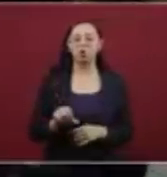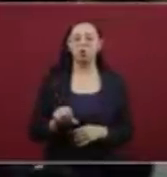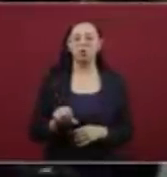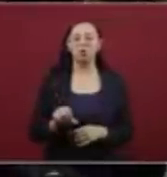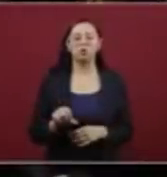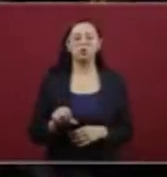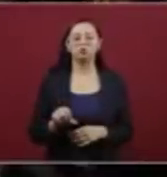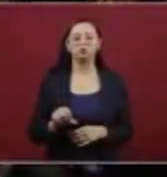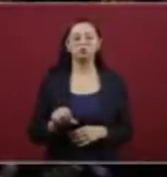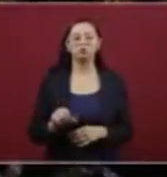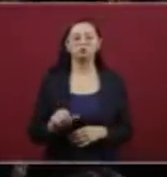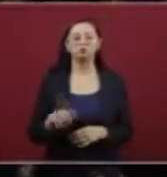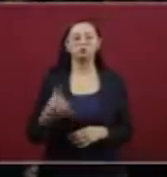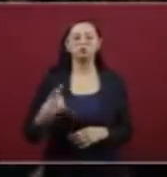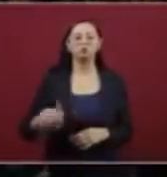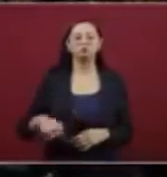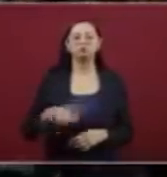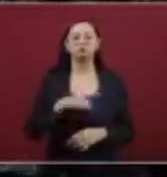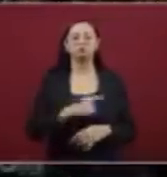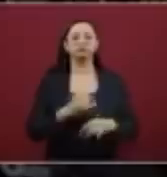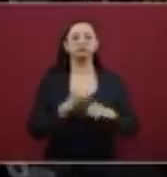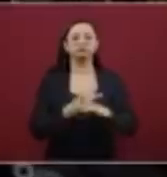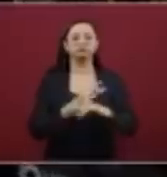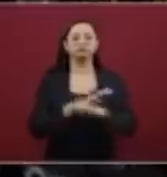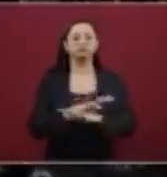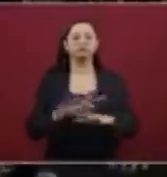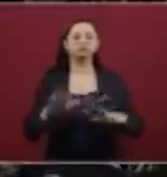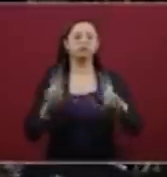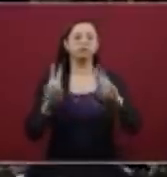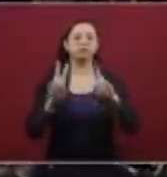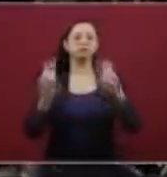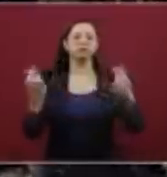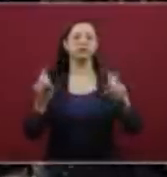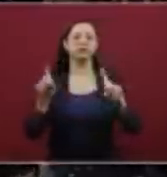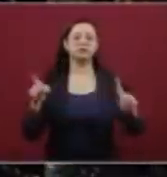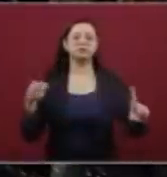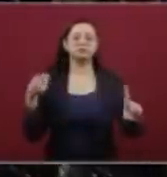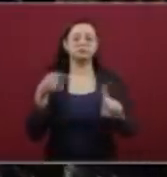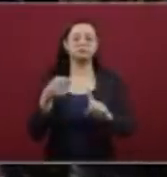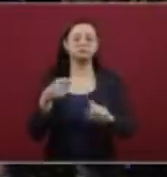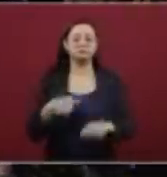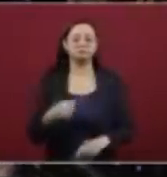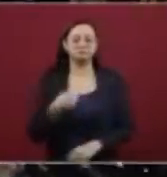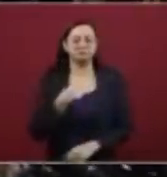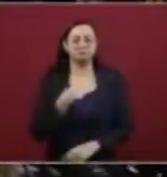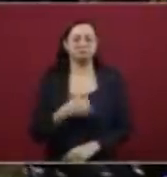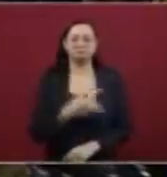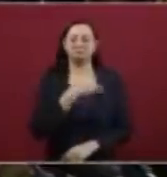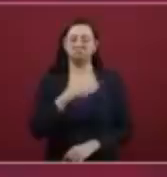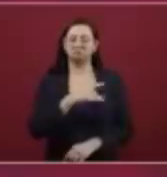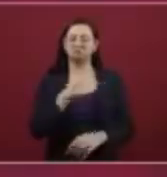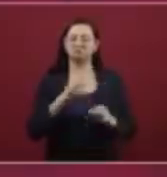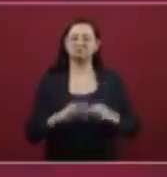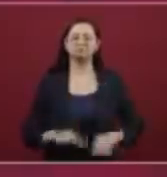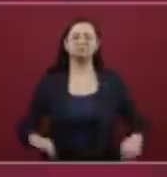vamos a informar sobre algo que considero muy importante